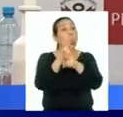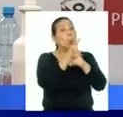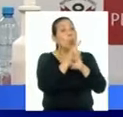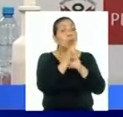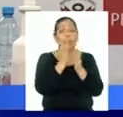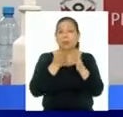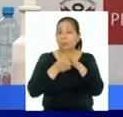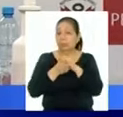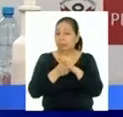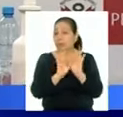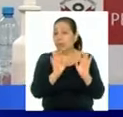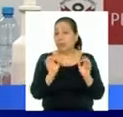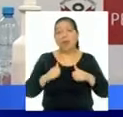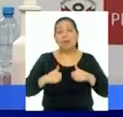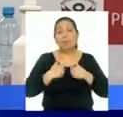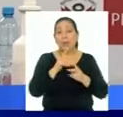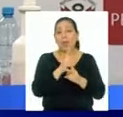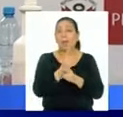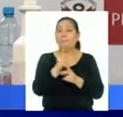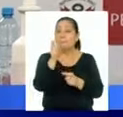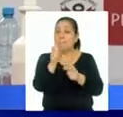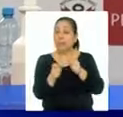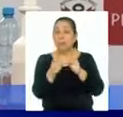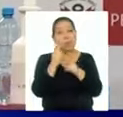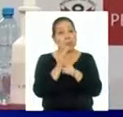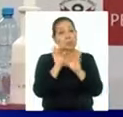la integridad y la vida de las personas.